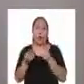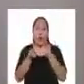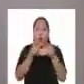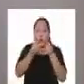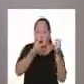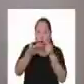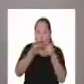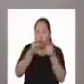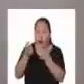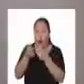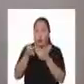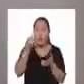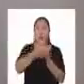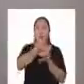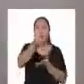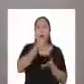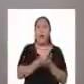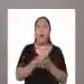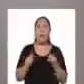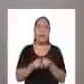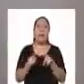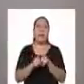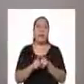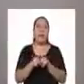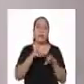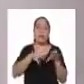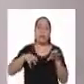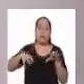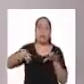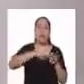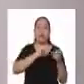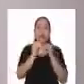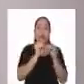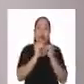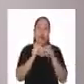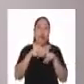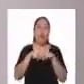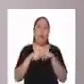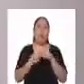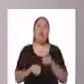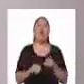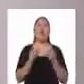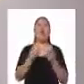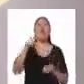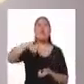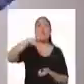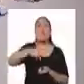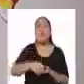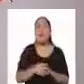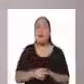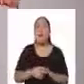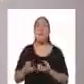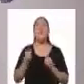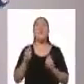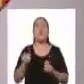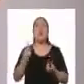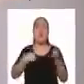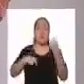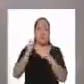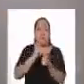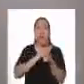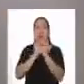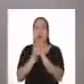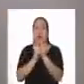gran adaptación según la demanda, la coyuntura y la época del año. Y es que los comerciantes y vendedores nacionales siempre se están